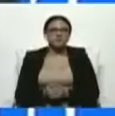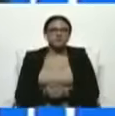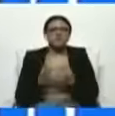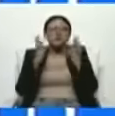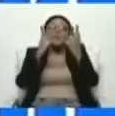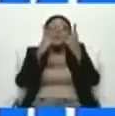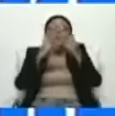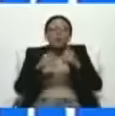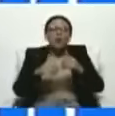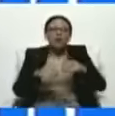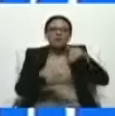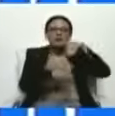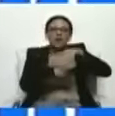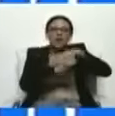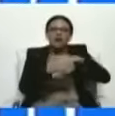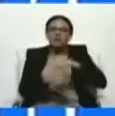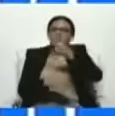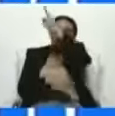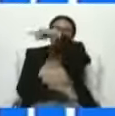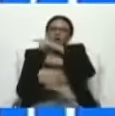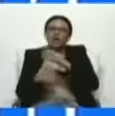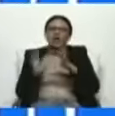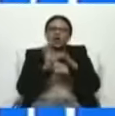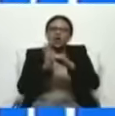¿Cuántas elecciones se robó el PRI?